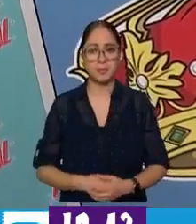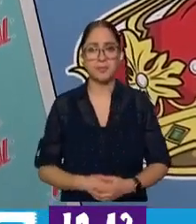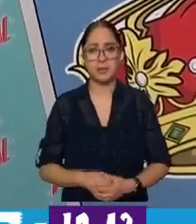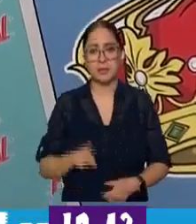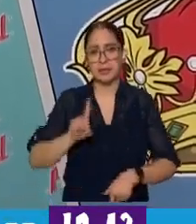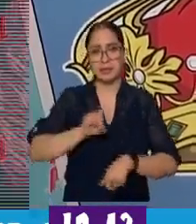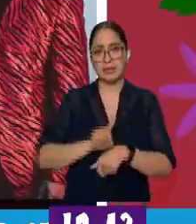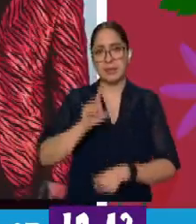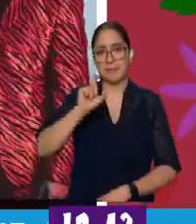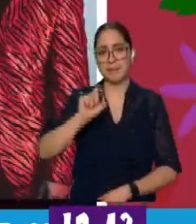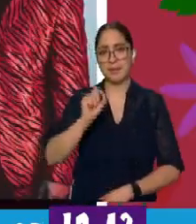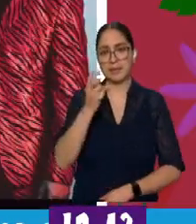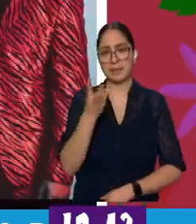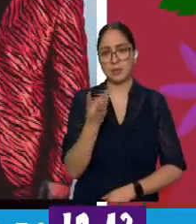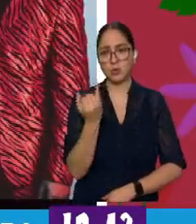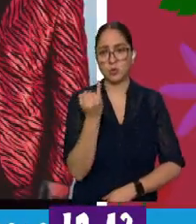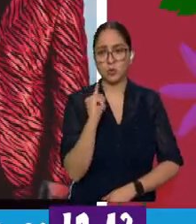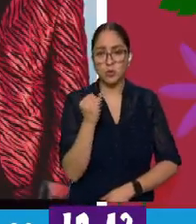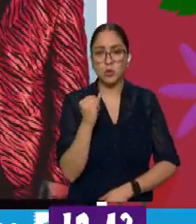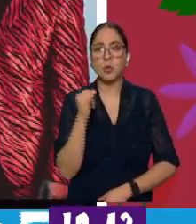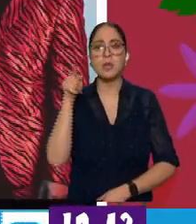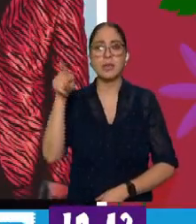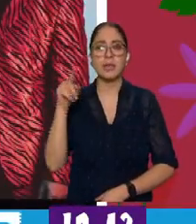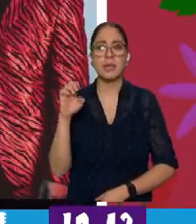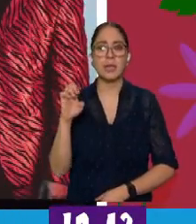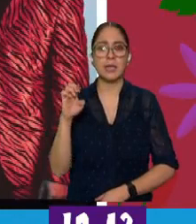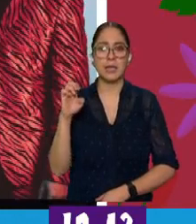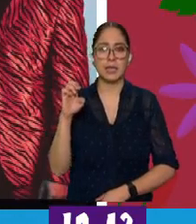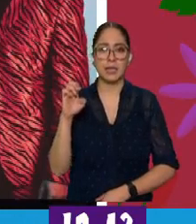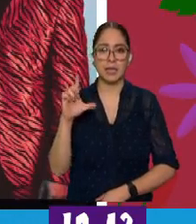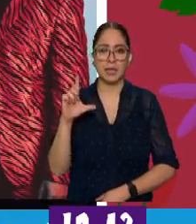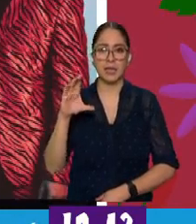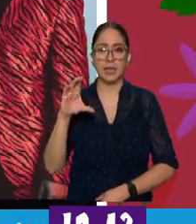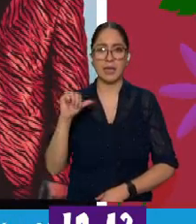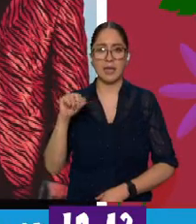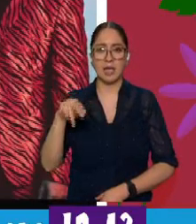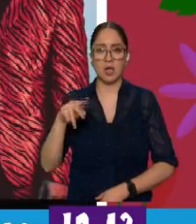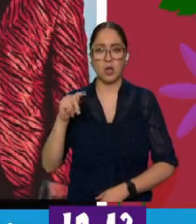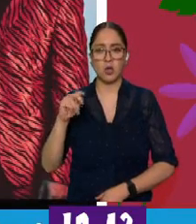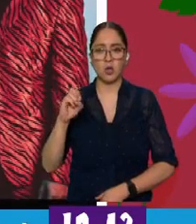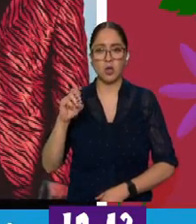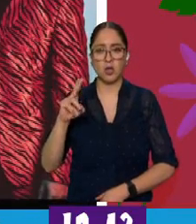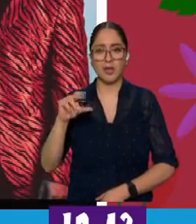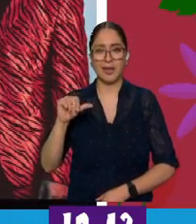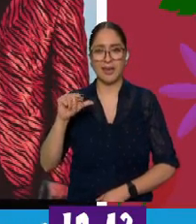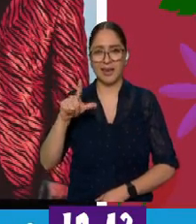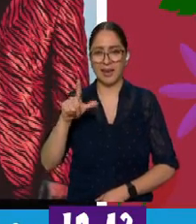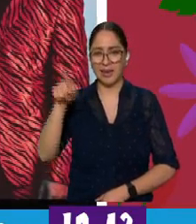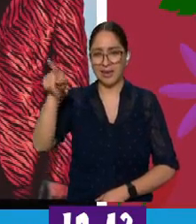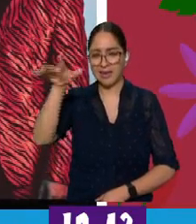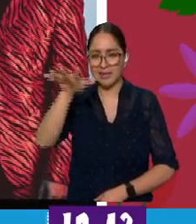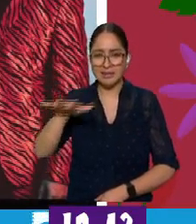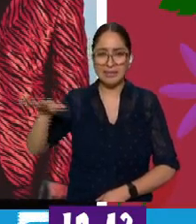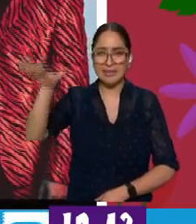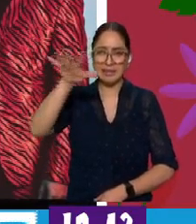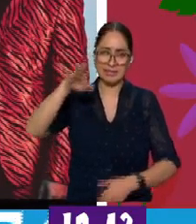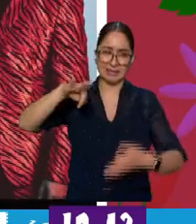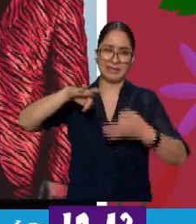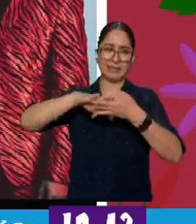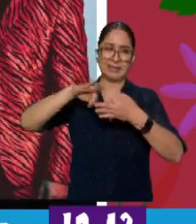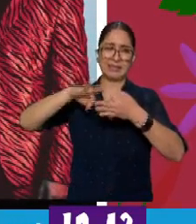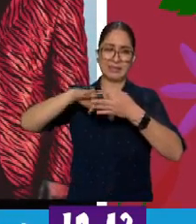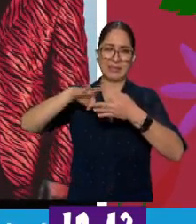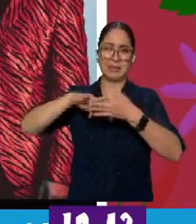el 23 de junio en el Cantoral, aquí cerquita. Ahí en la SOGEM. Sí, aquí cerquita, muy cerca